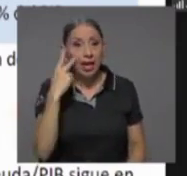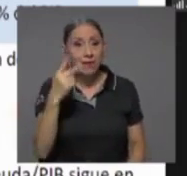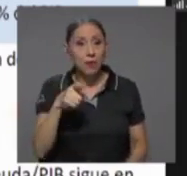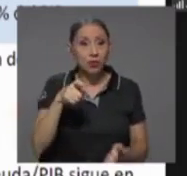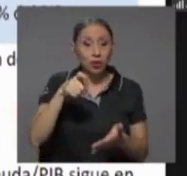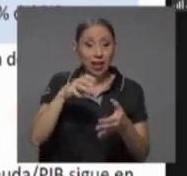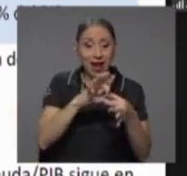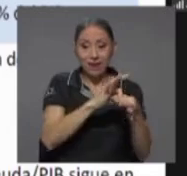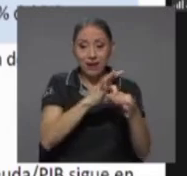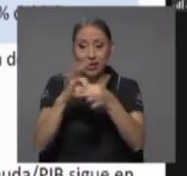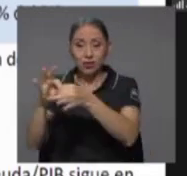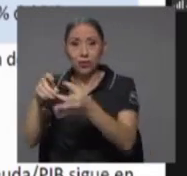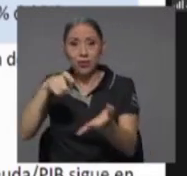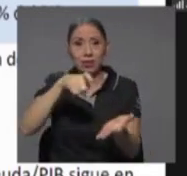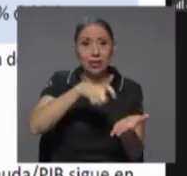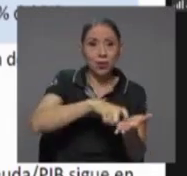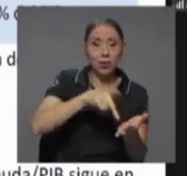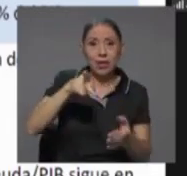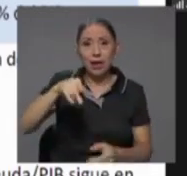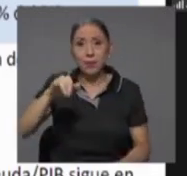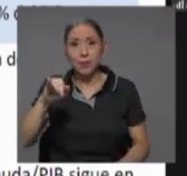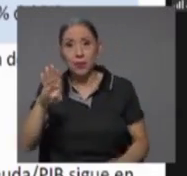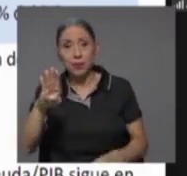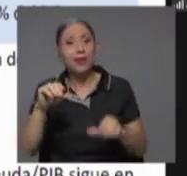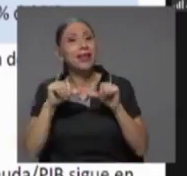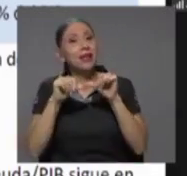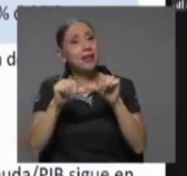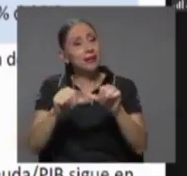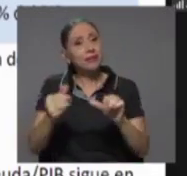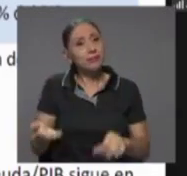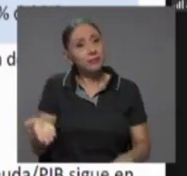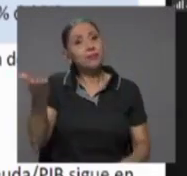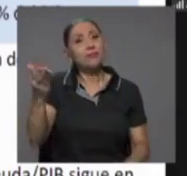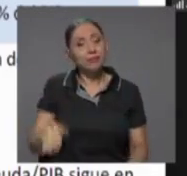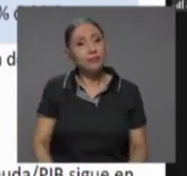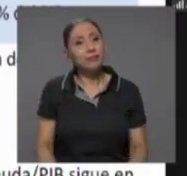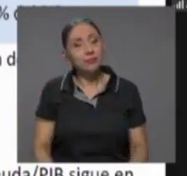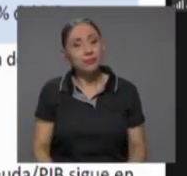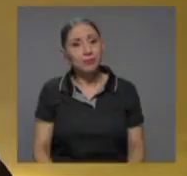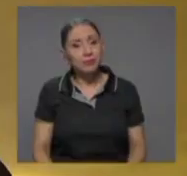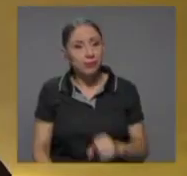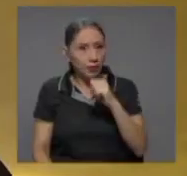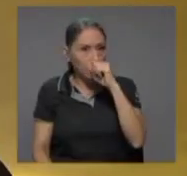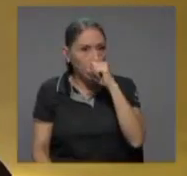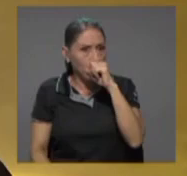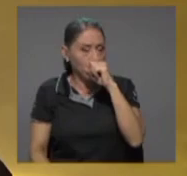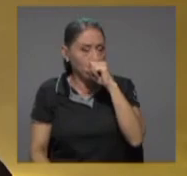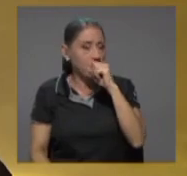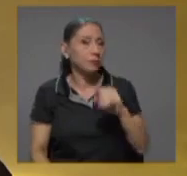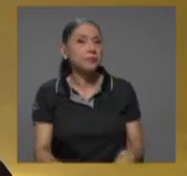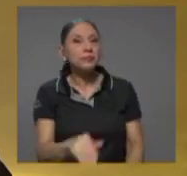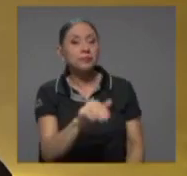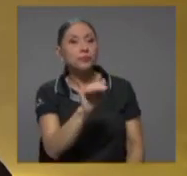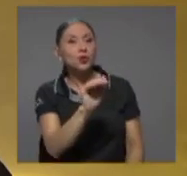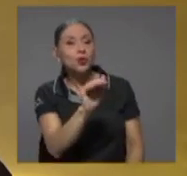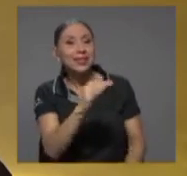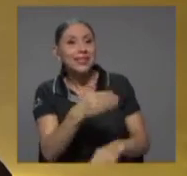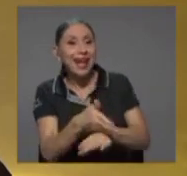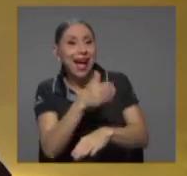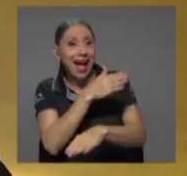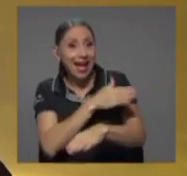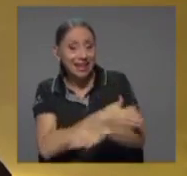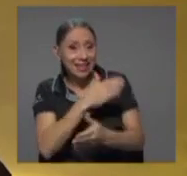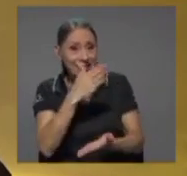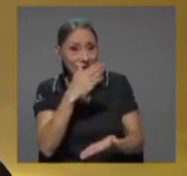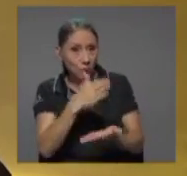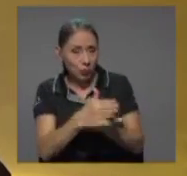sigue en aumento. Vemos que Yulisa, antes de hacer el corte de